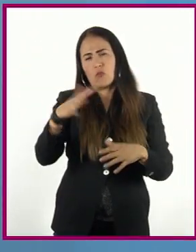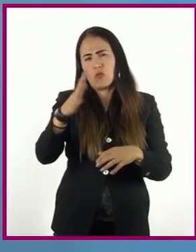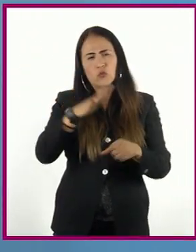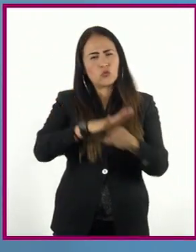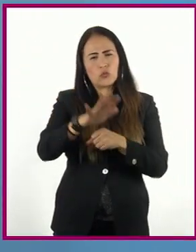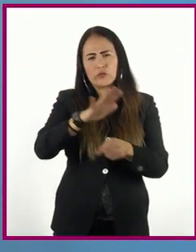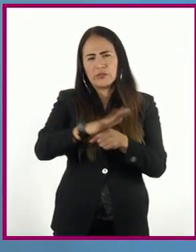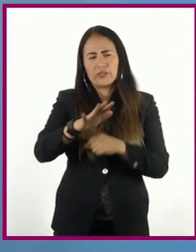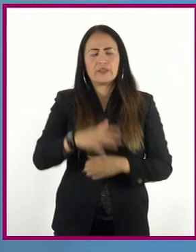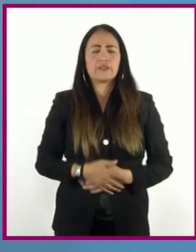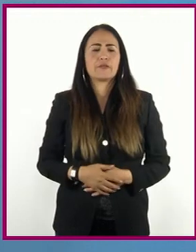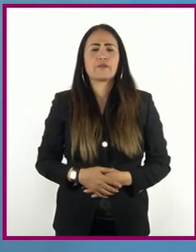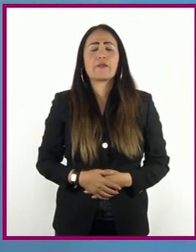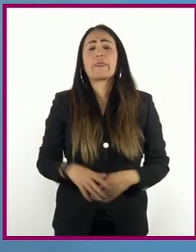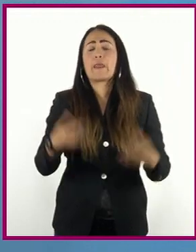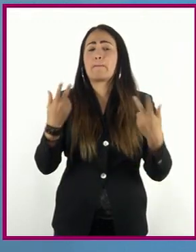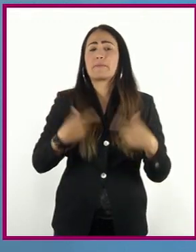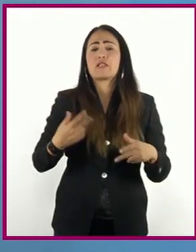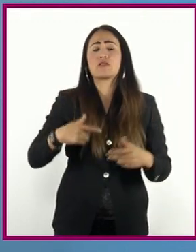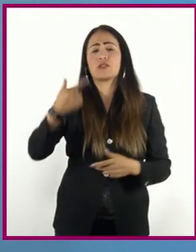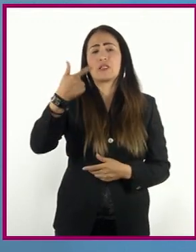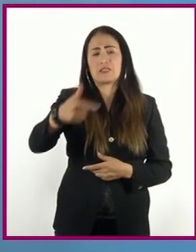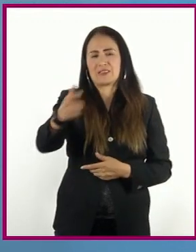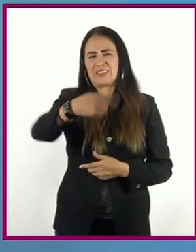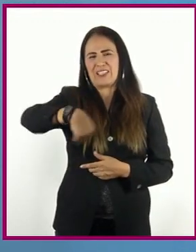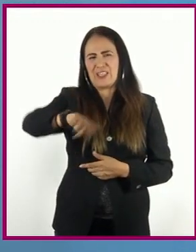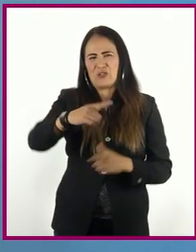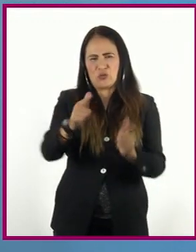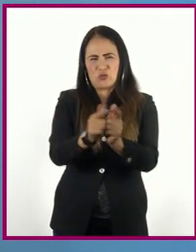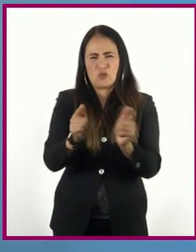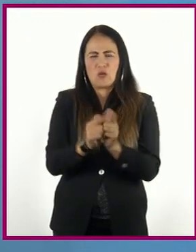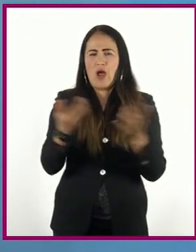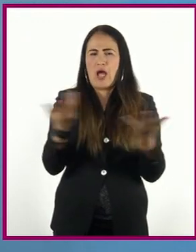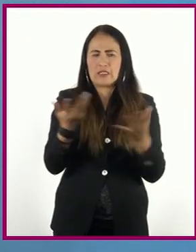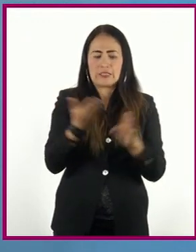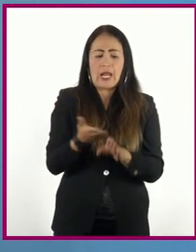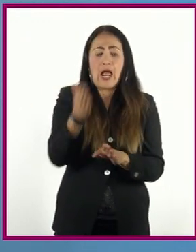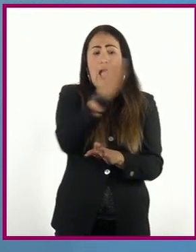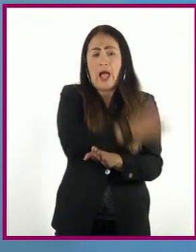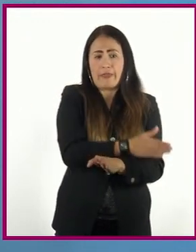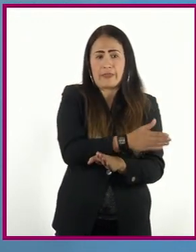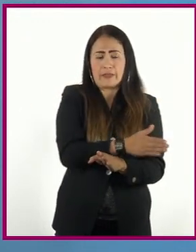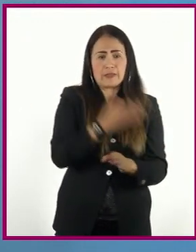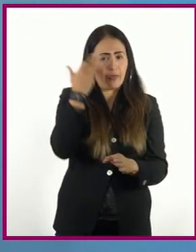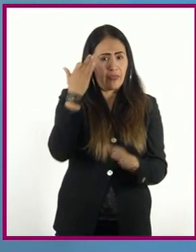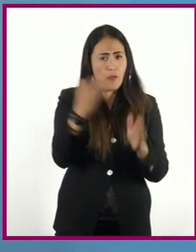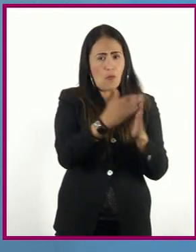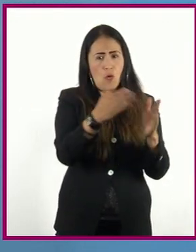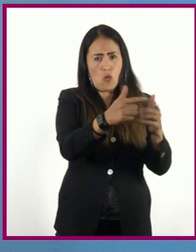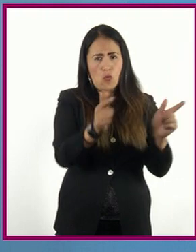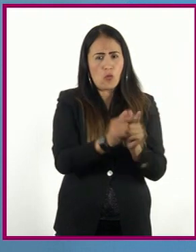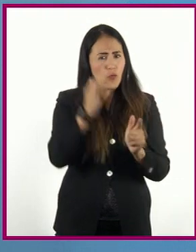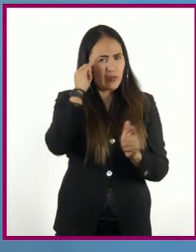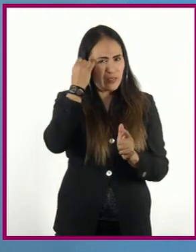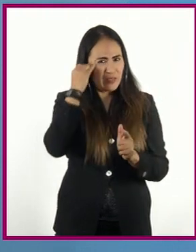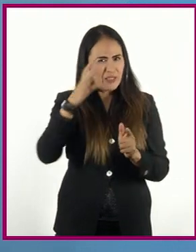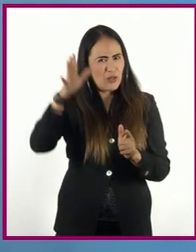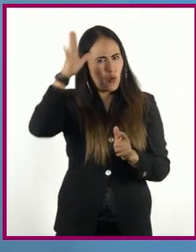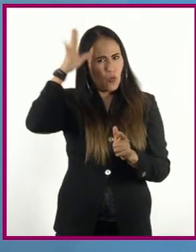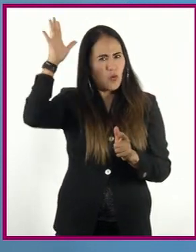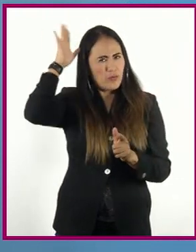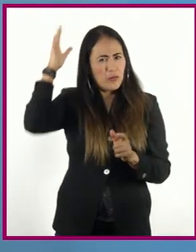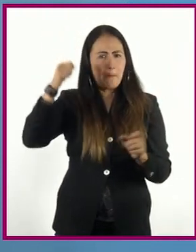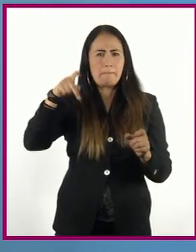Las prácticas de los graniceros se remontan a la época prehispánica. No obstante, también se tienen registros de